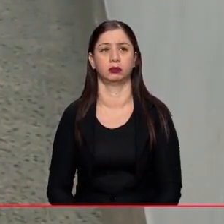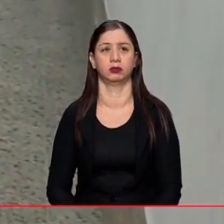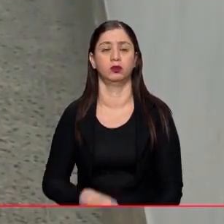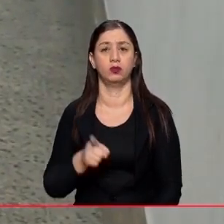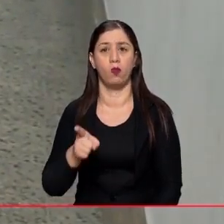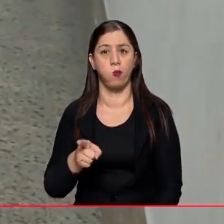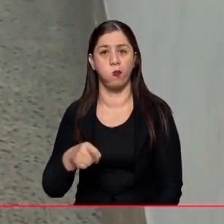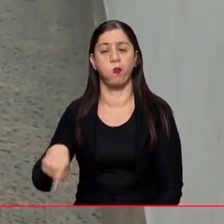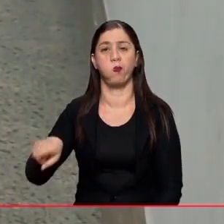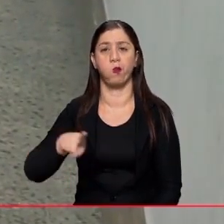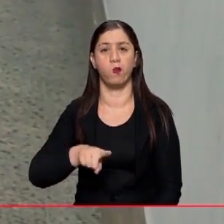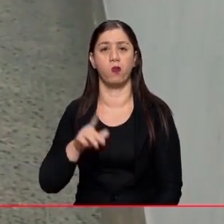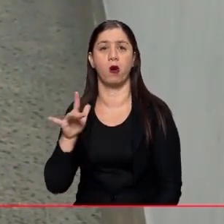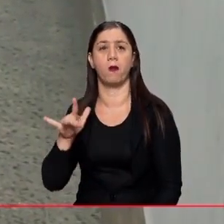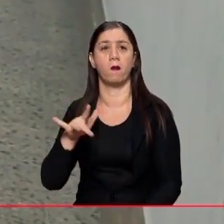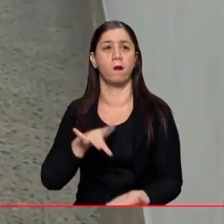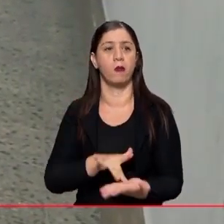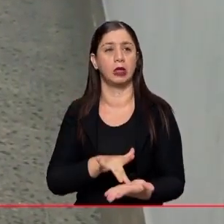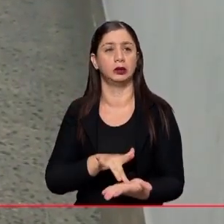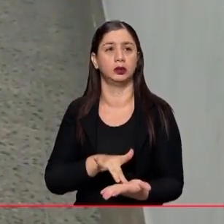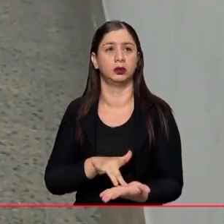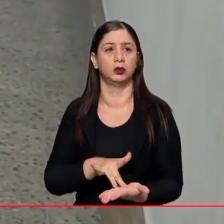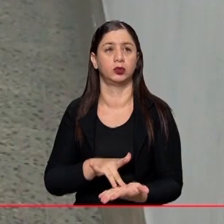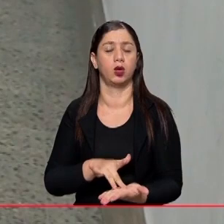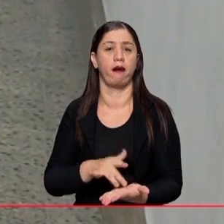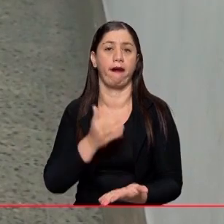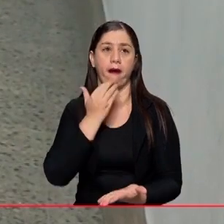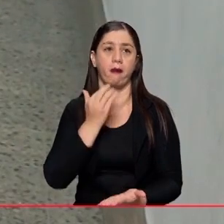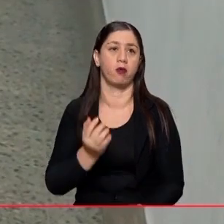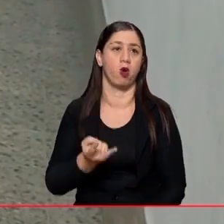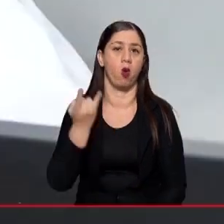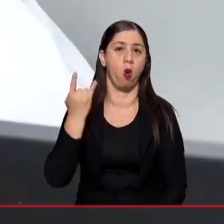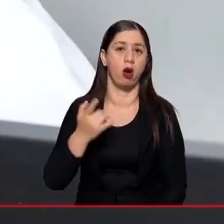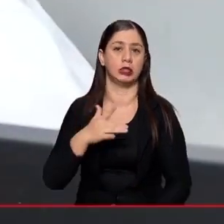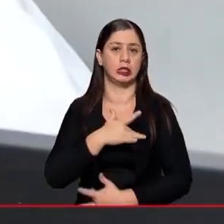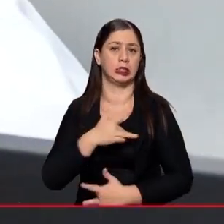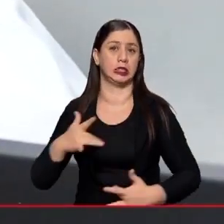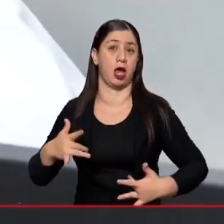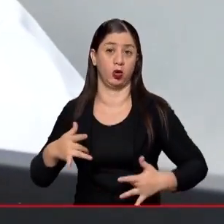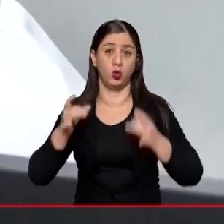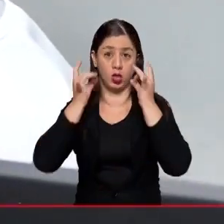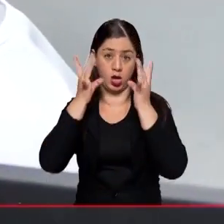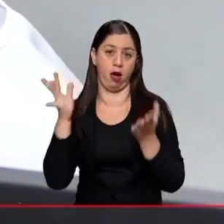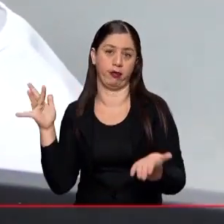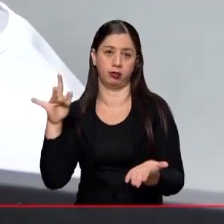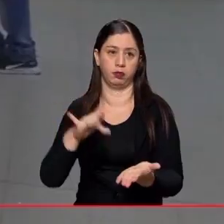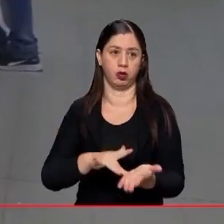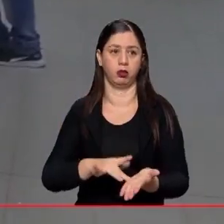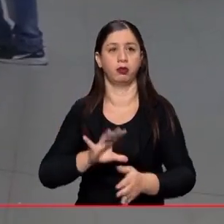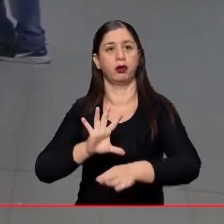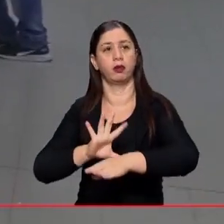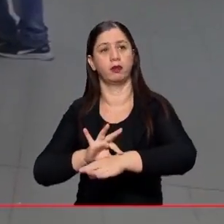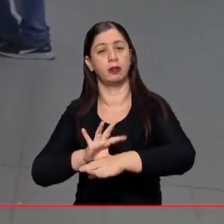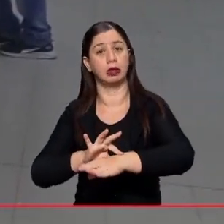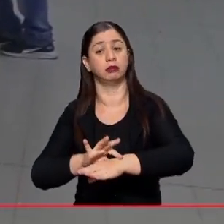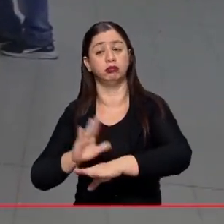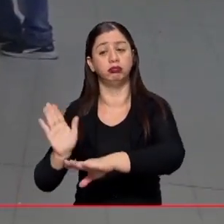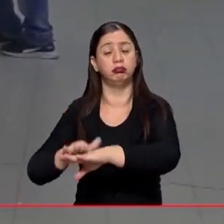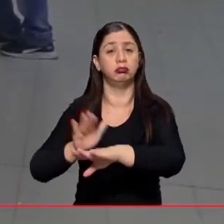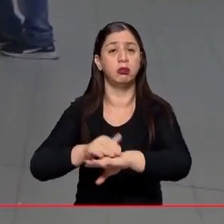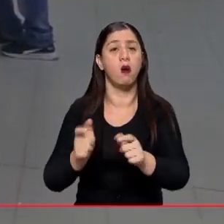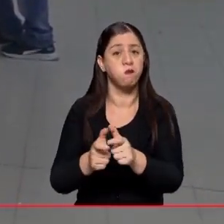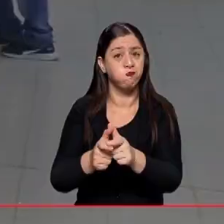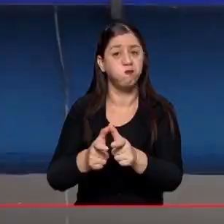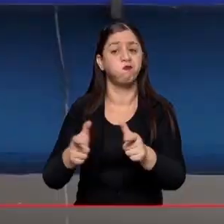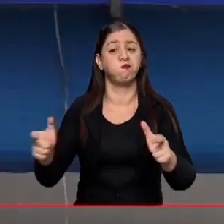acuden y solo tienen asistencia cuando su estado de salud es grave. El Galeno prendió las alarmas ante el alto volumen